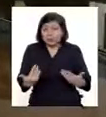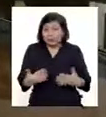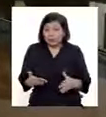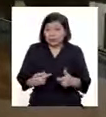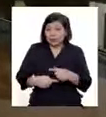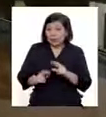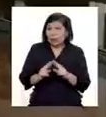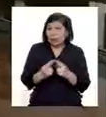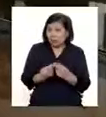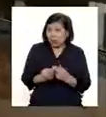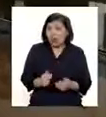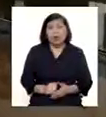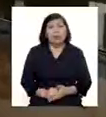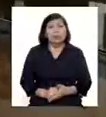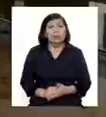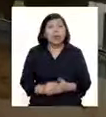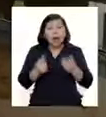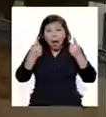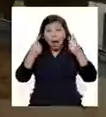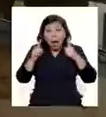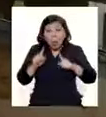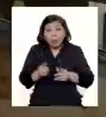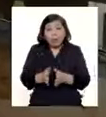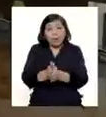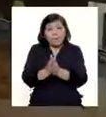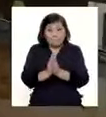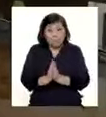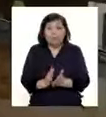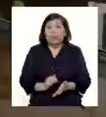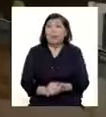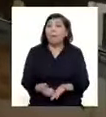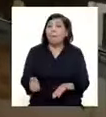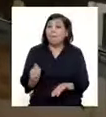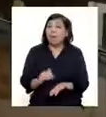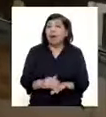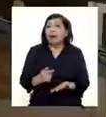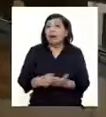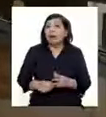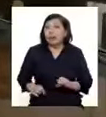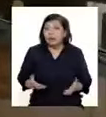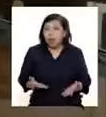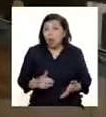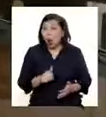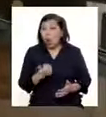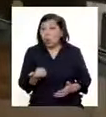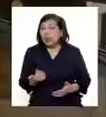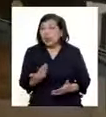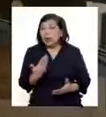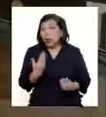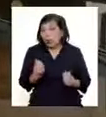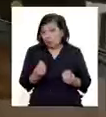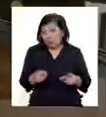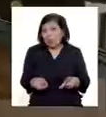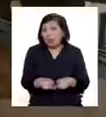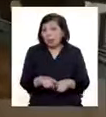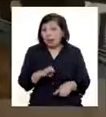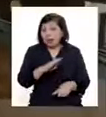vienen reuniendo y llegando a acuerdos y solicitando más acción de parte de otras entidades, como también